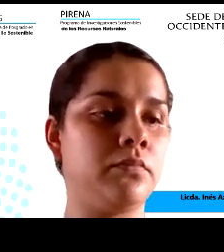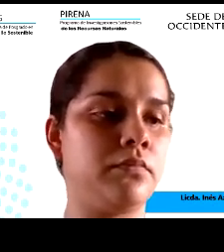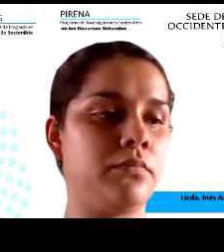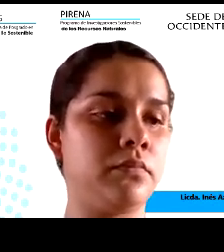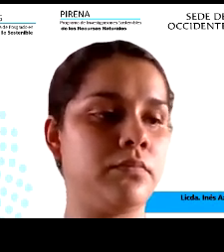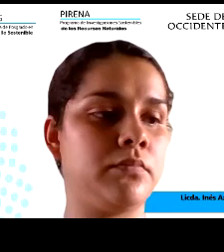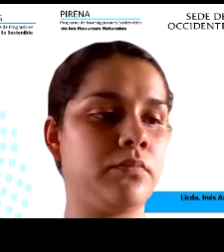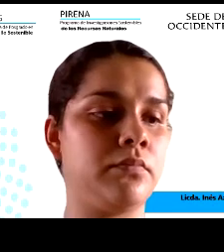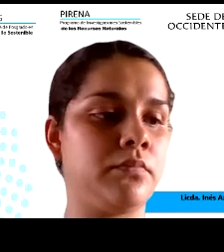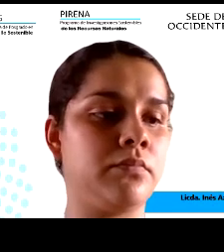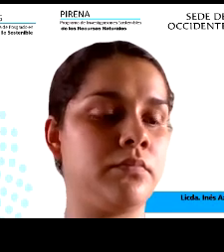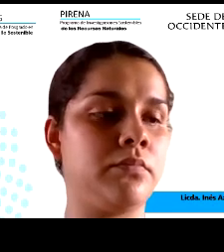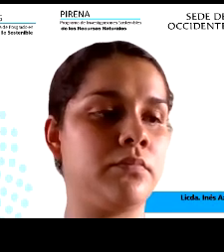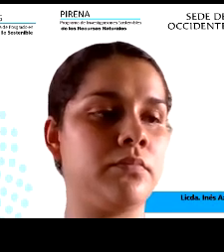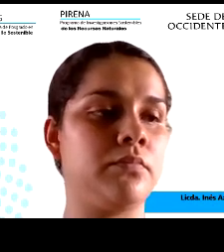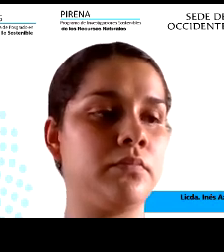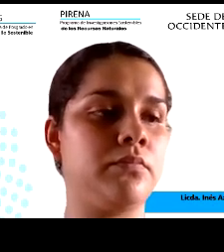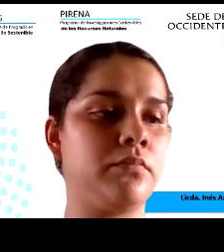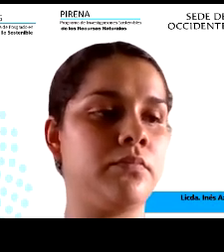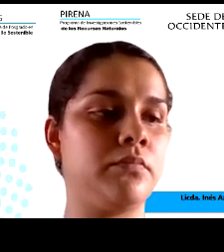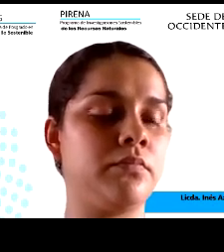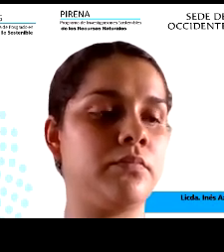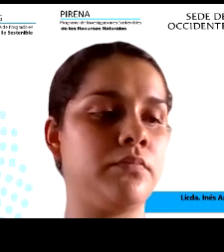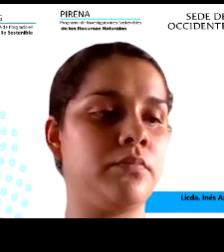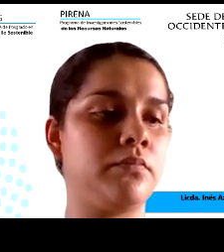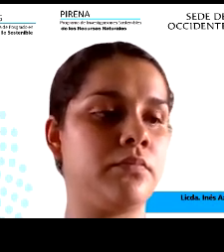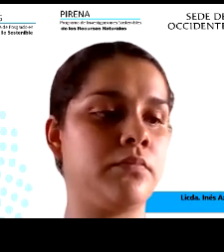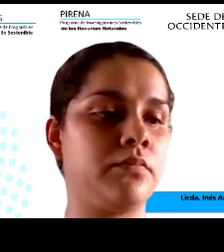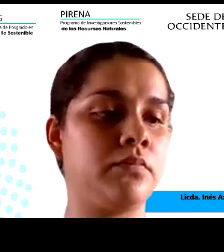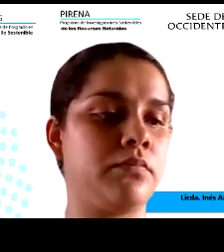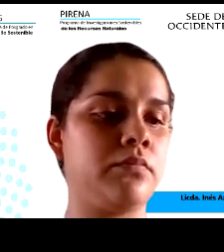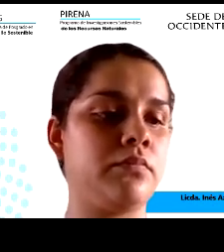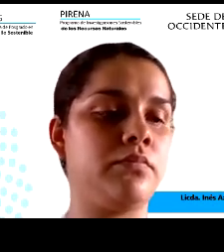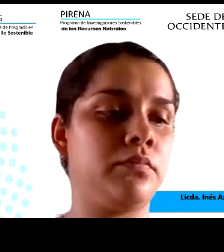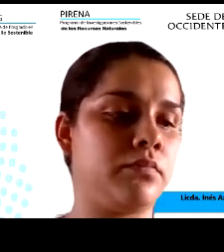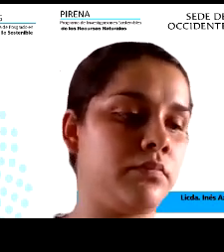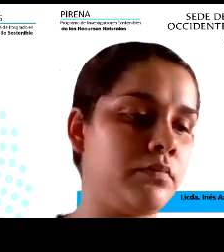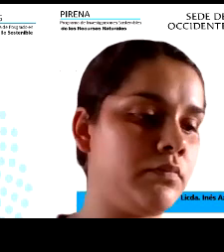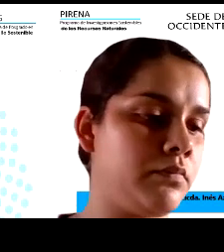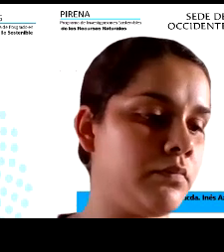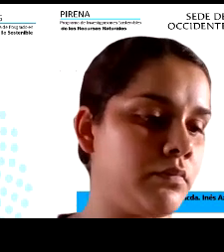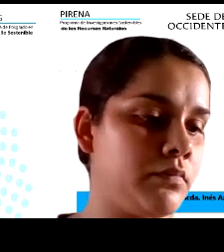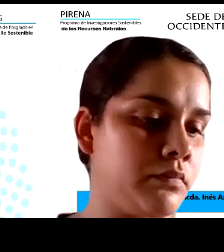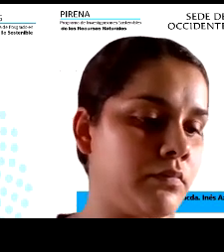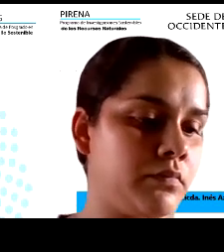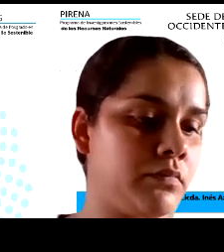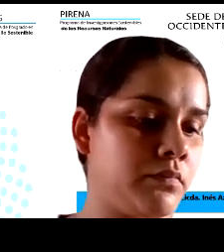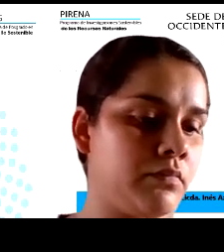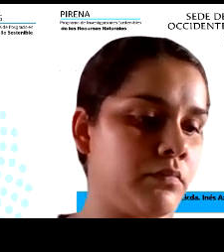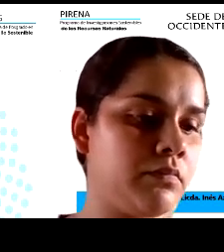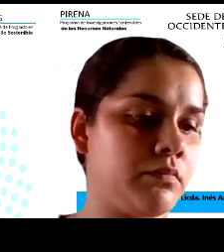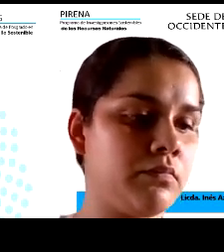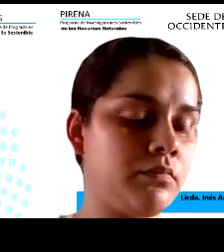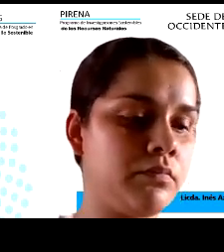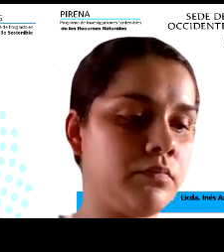compañeros y estamos probando esas experiencias, nos hemos reunido. Dentro del ISTE tenemos cada año lo que se llama un